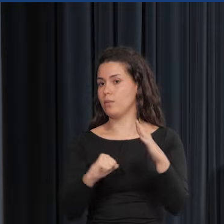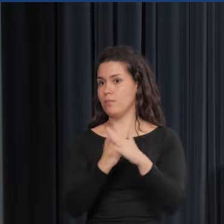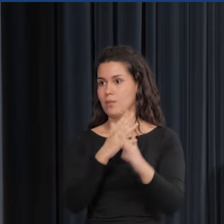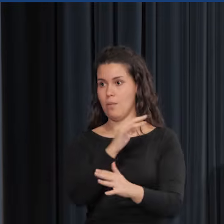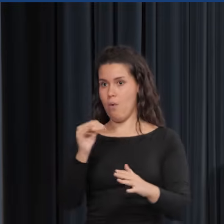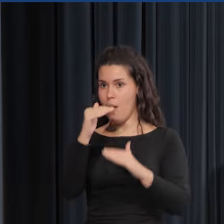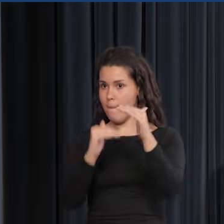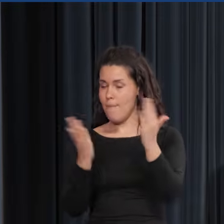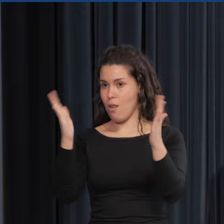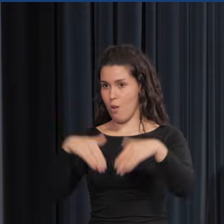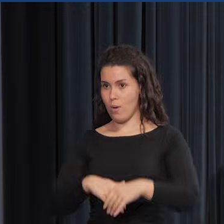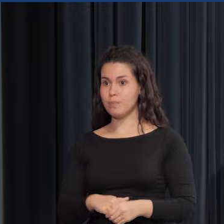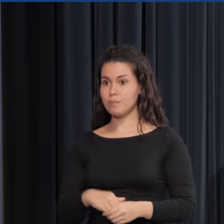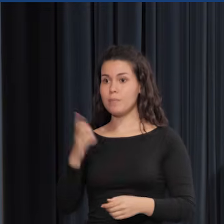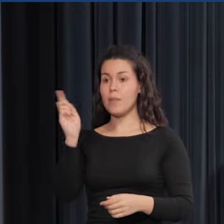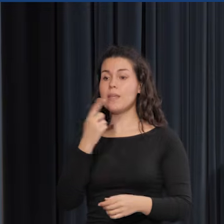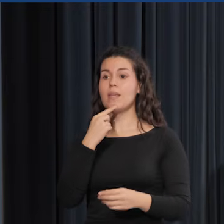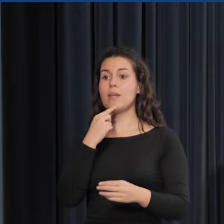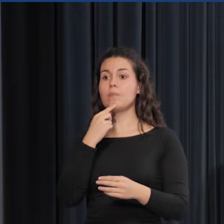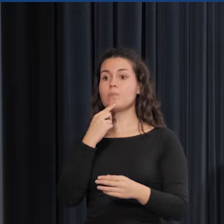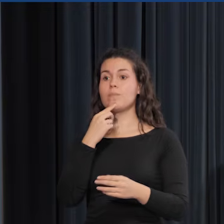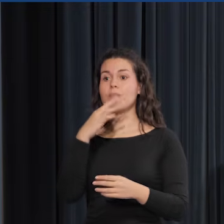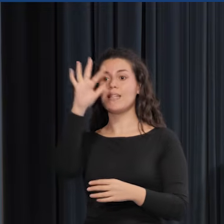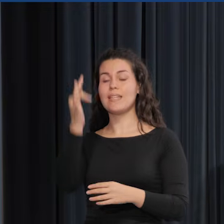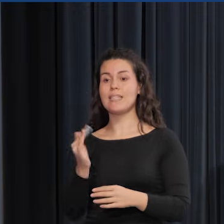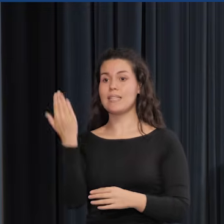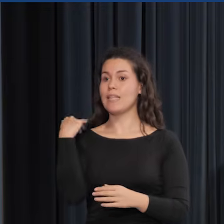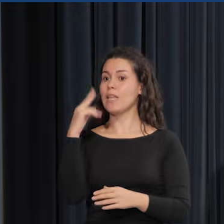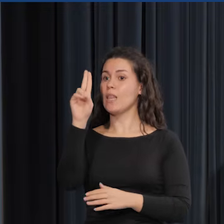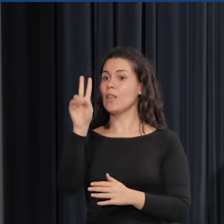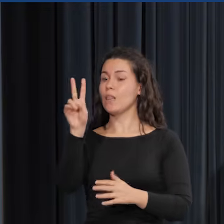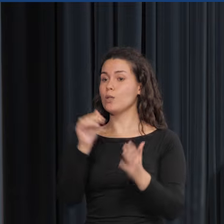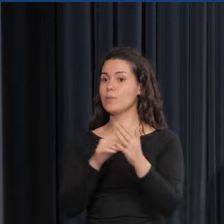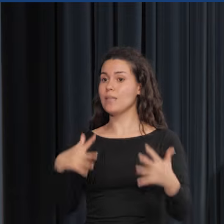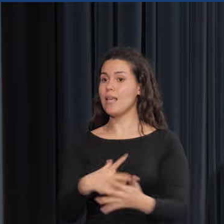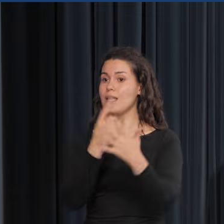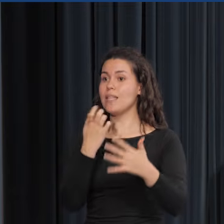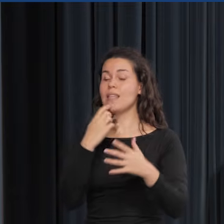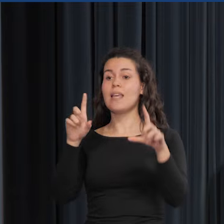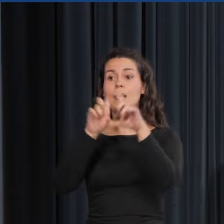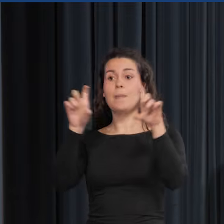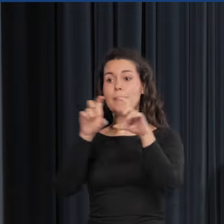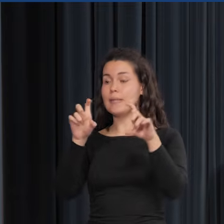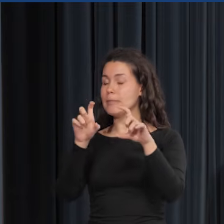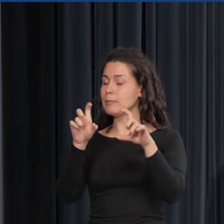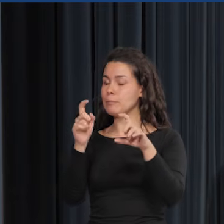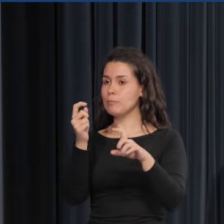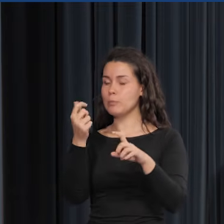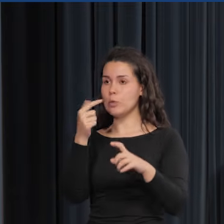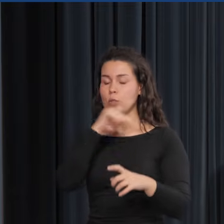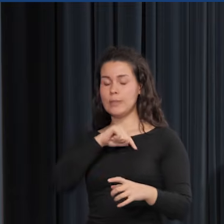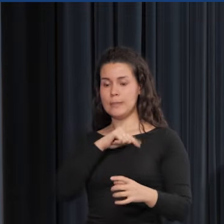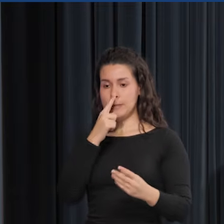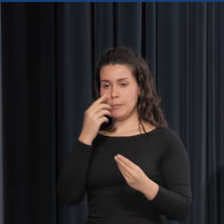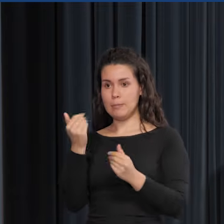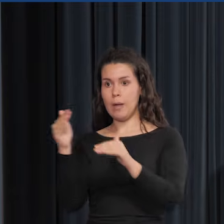en un estudio de 2016 que dice: las empresas no nos tienen en cuenta, punto. Hacen una compra para los